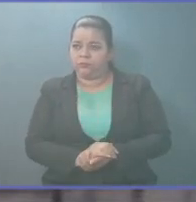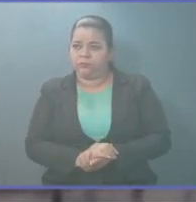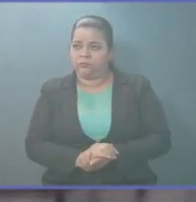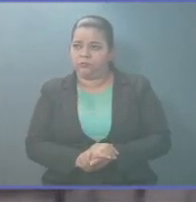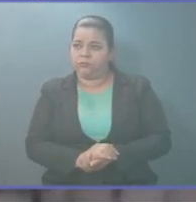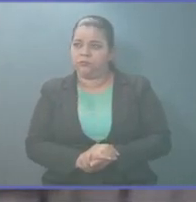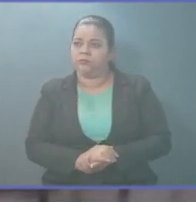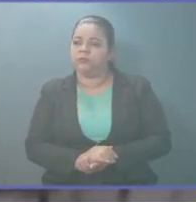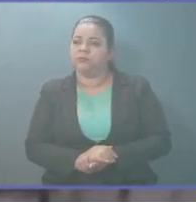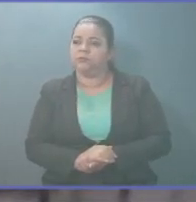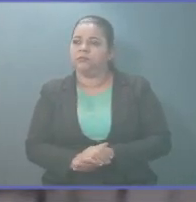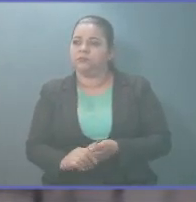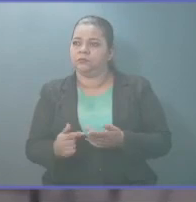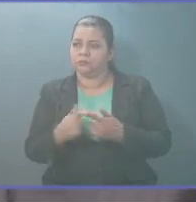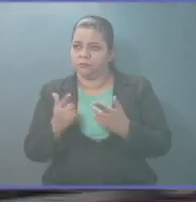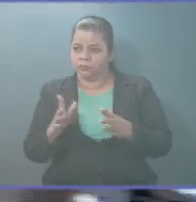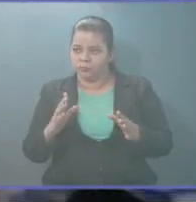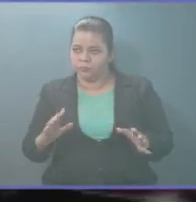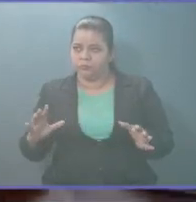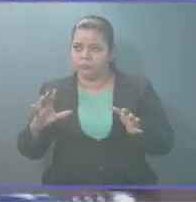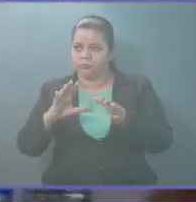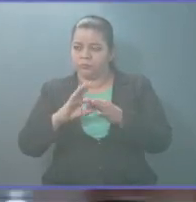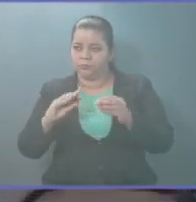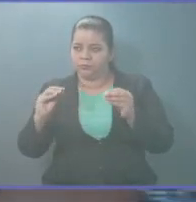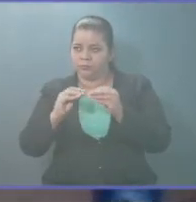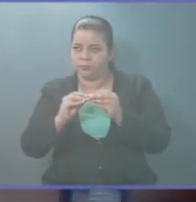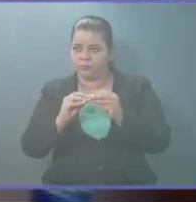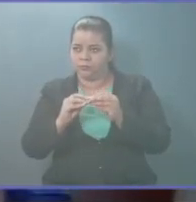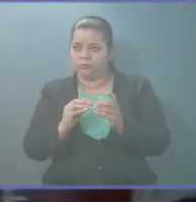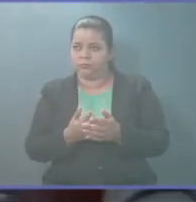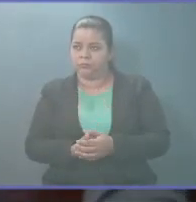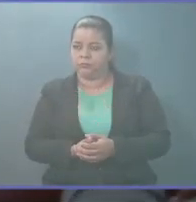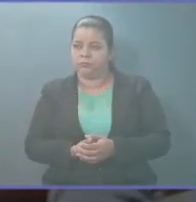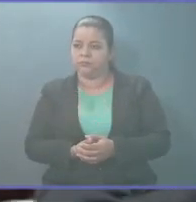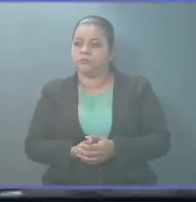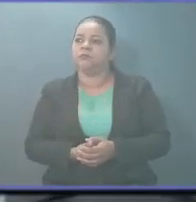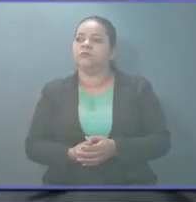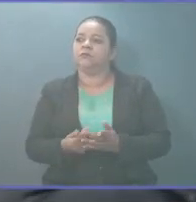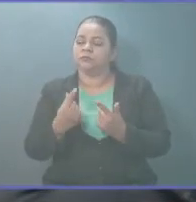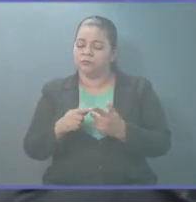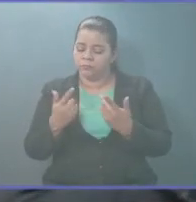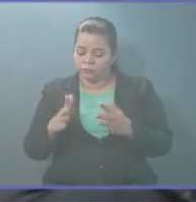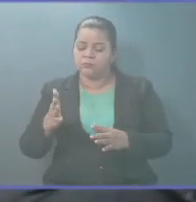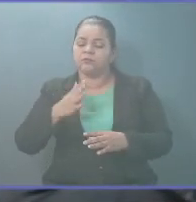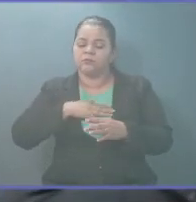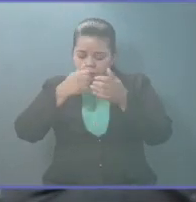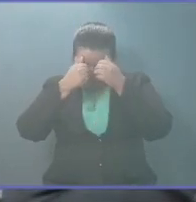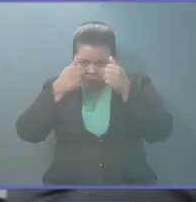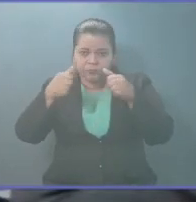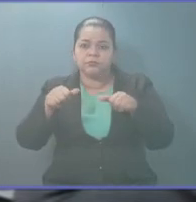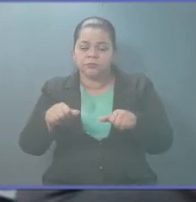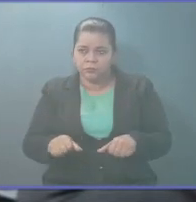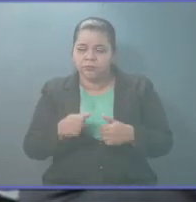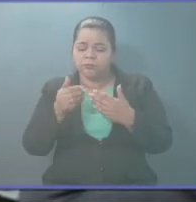Al igual que el presidente, pues estoy de acuerdo, esto viene a